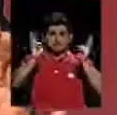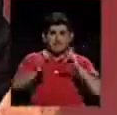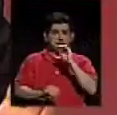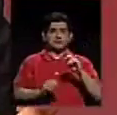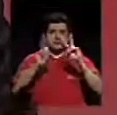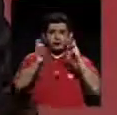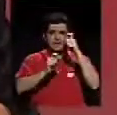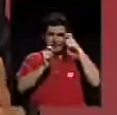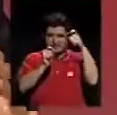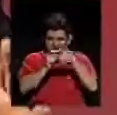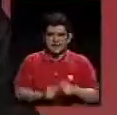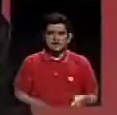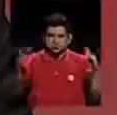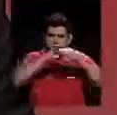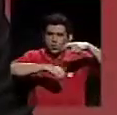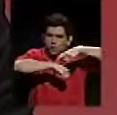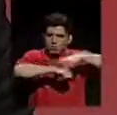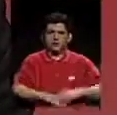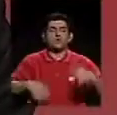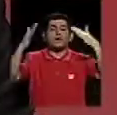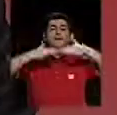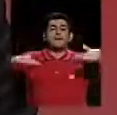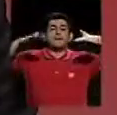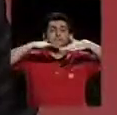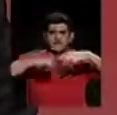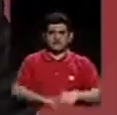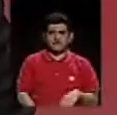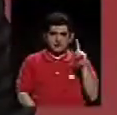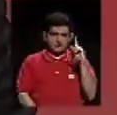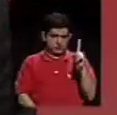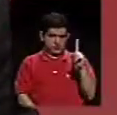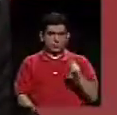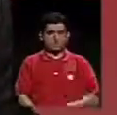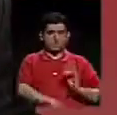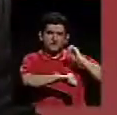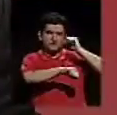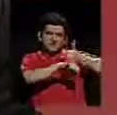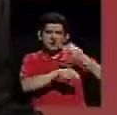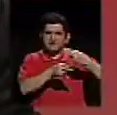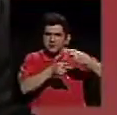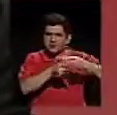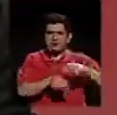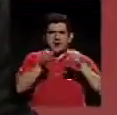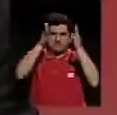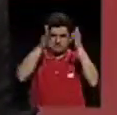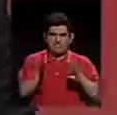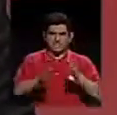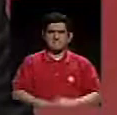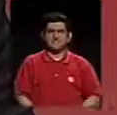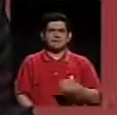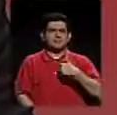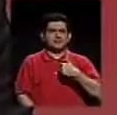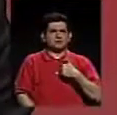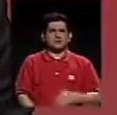concretos, coyunturales. El tema de medio ambiente, se plantearían nombrar a un magistrado que